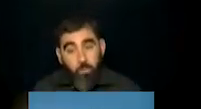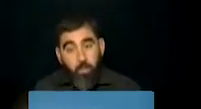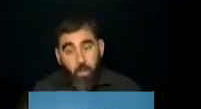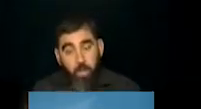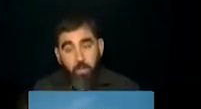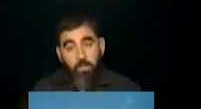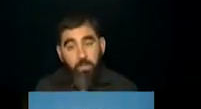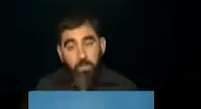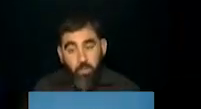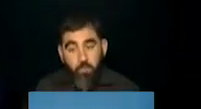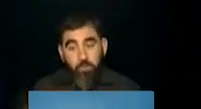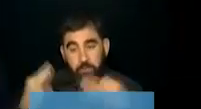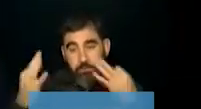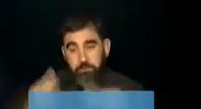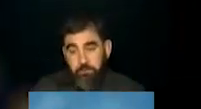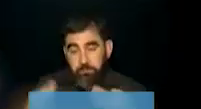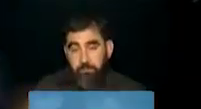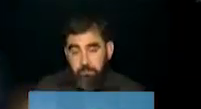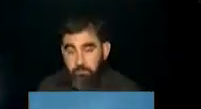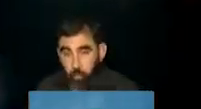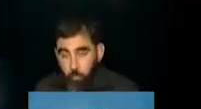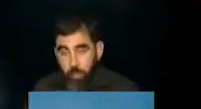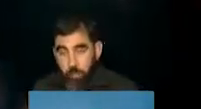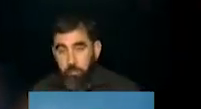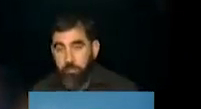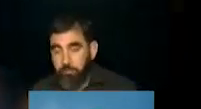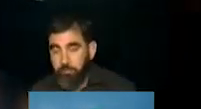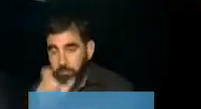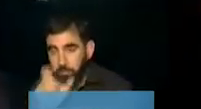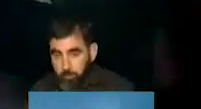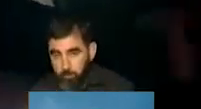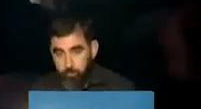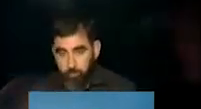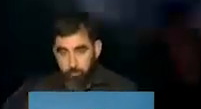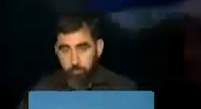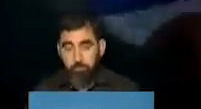las condiciones de seguridad que nuestro pueblo se merece.